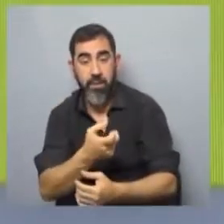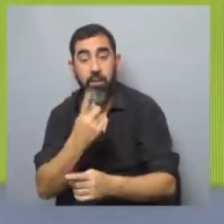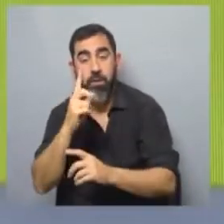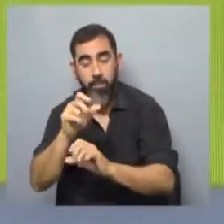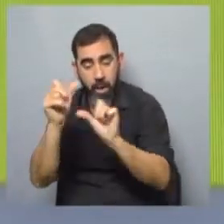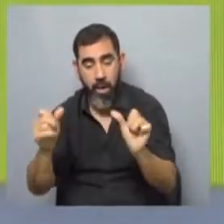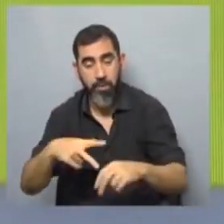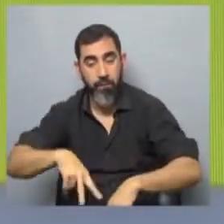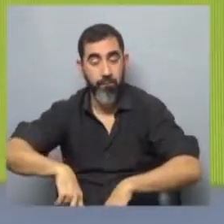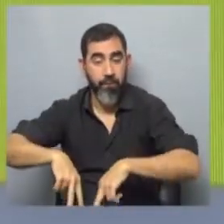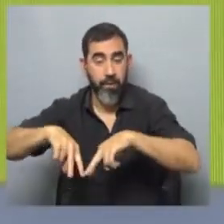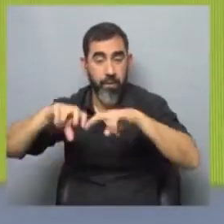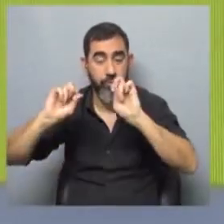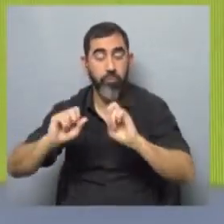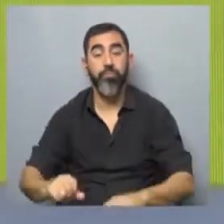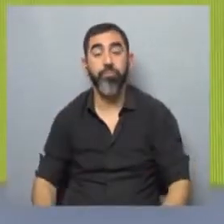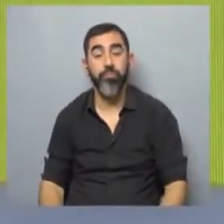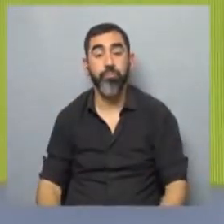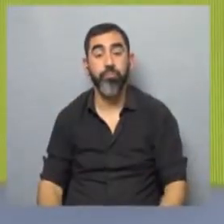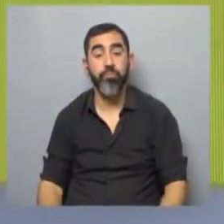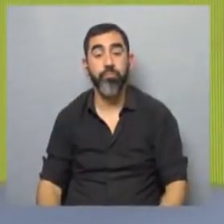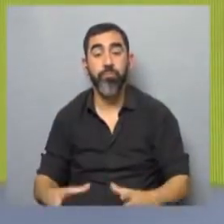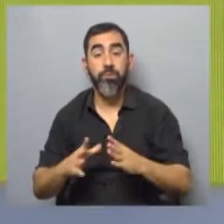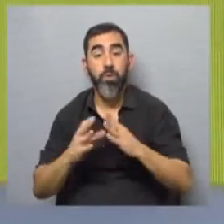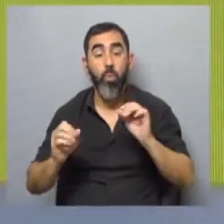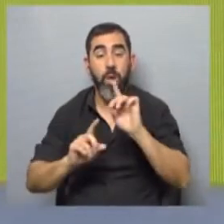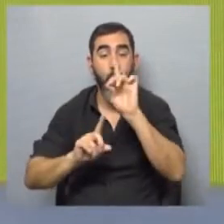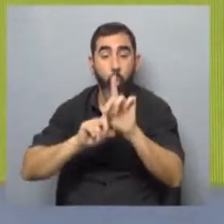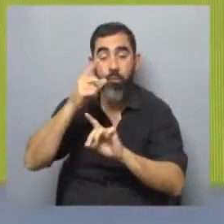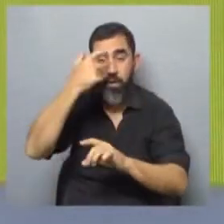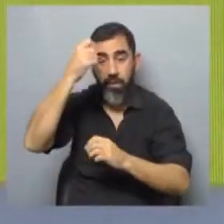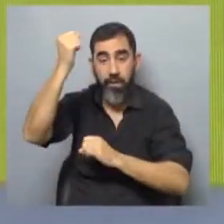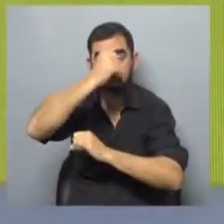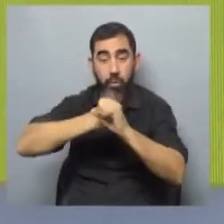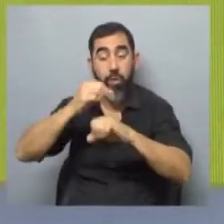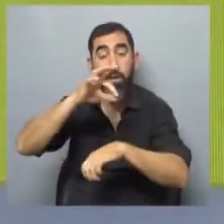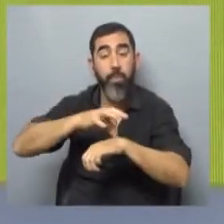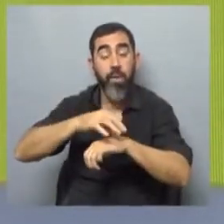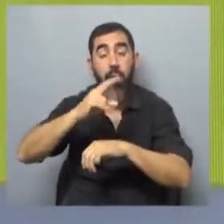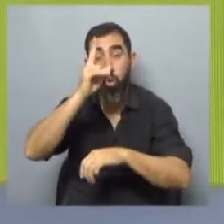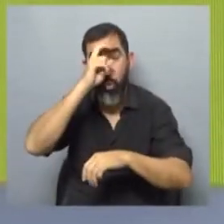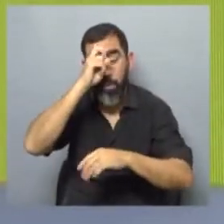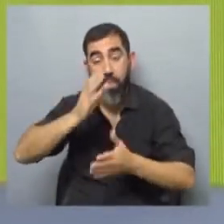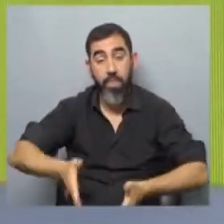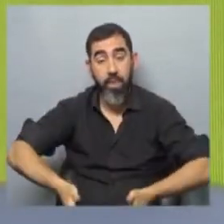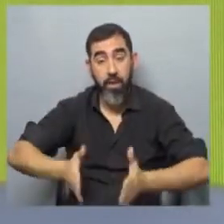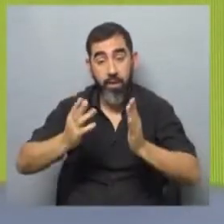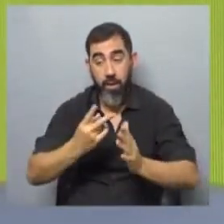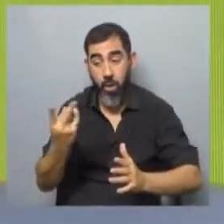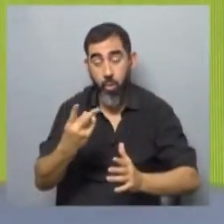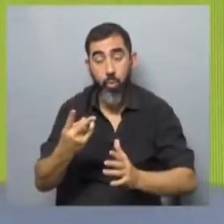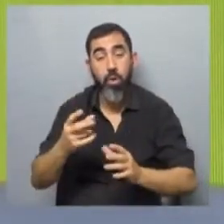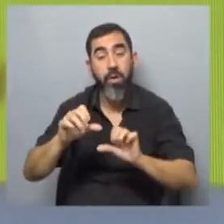investigación. Entonces, por ejemplo, nos contaban que con la Escuela Universitaria de Tecnología Médica y el Hospital de Clínicas se está haciendo un estudio para tener datos